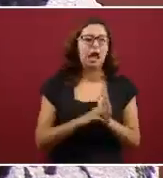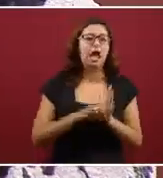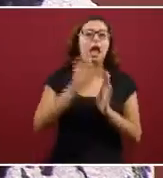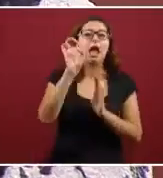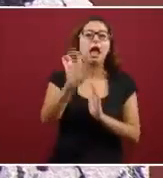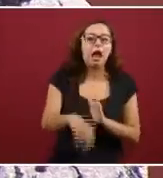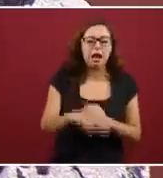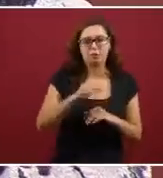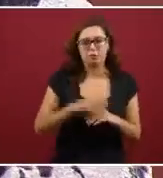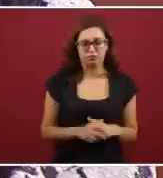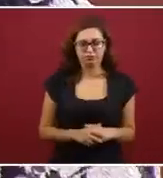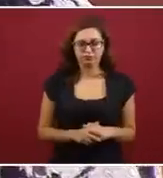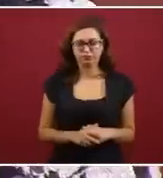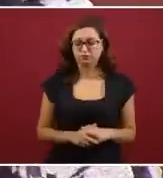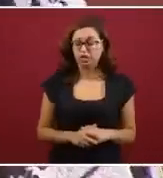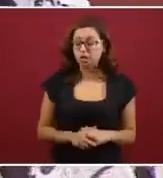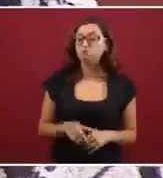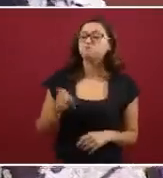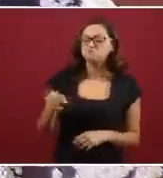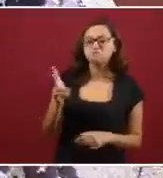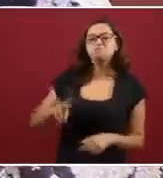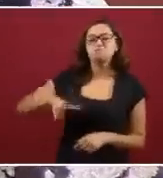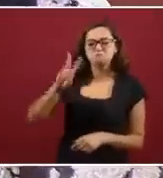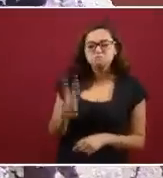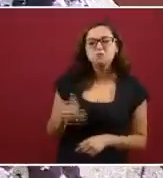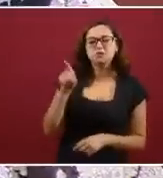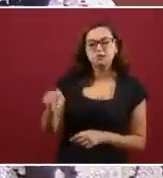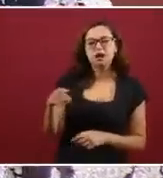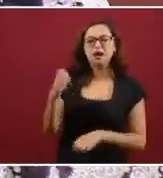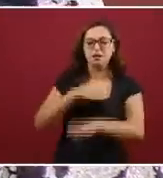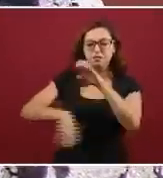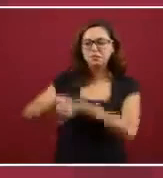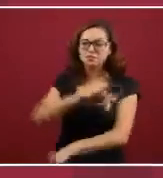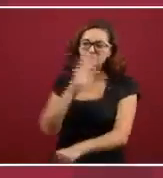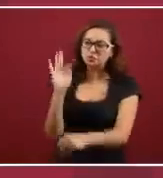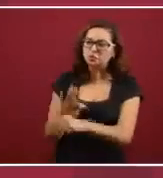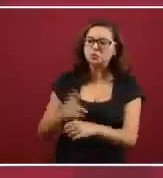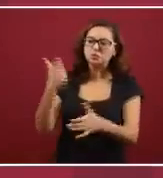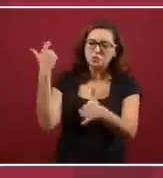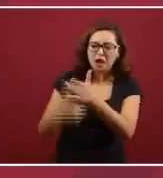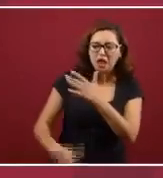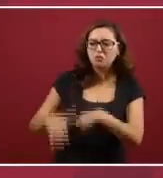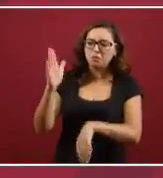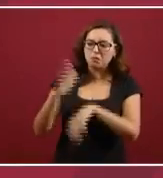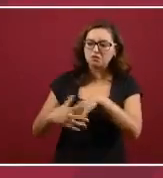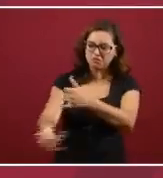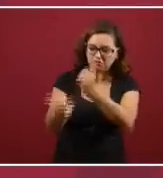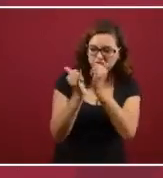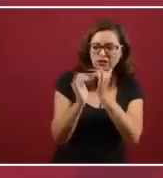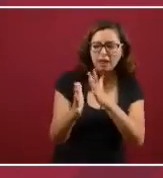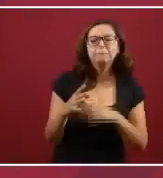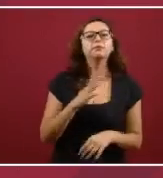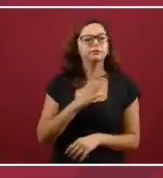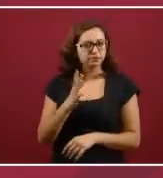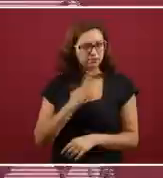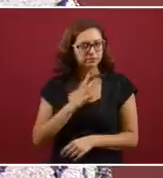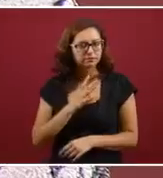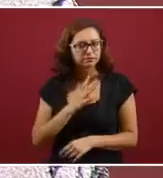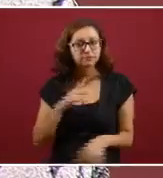gobierno o los gobiernos otorgan a estas empresas y logran reducir sus costos.